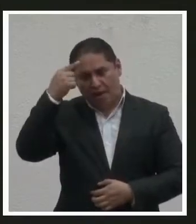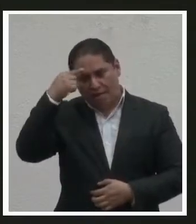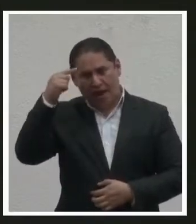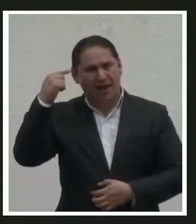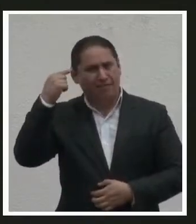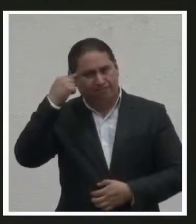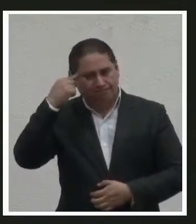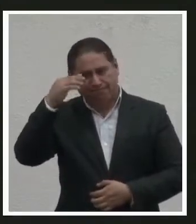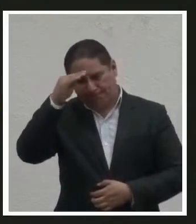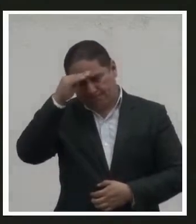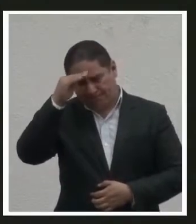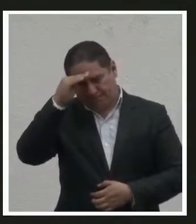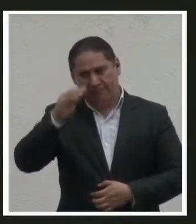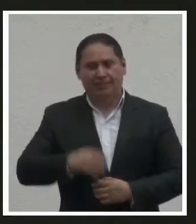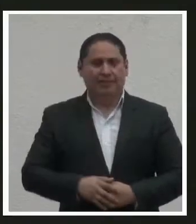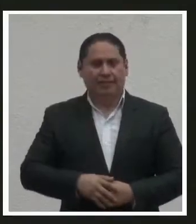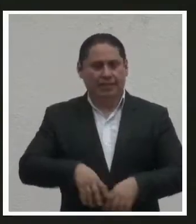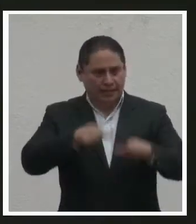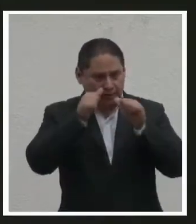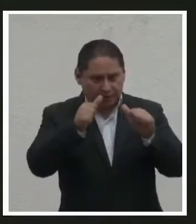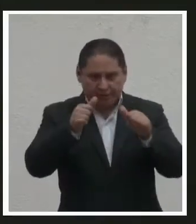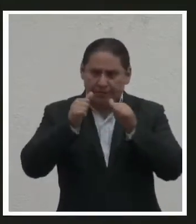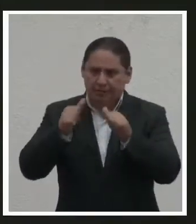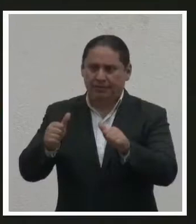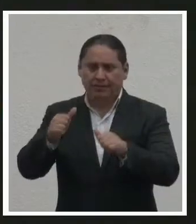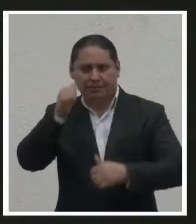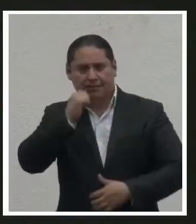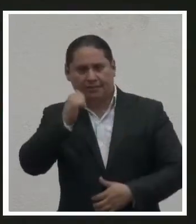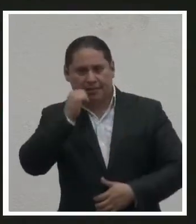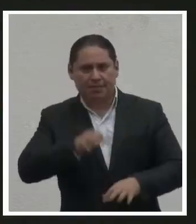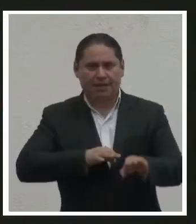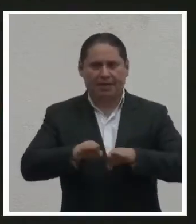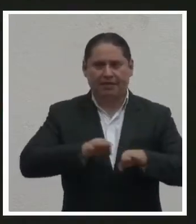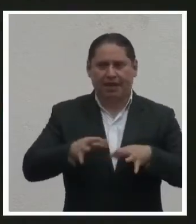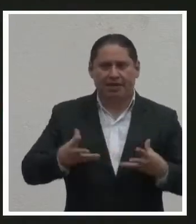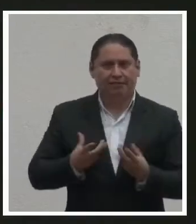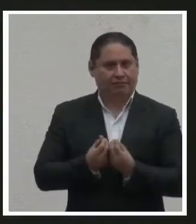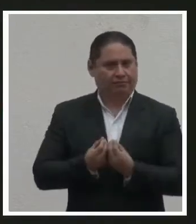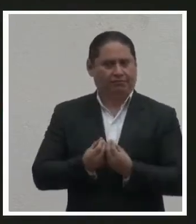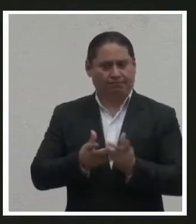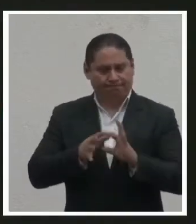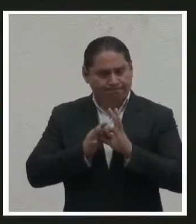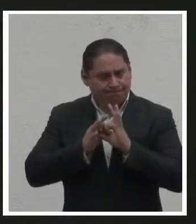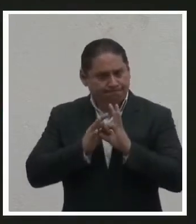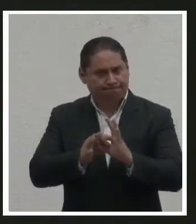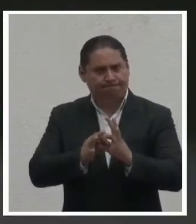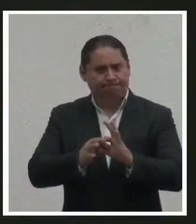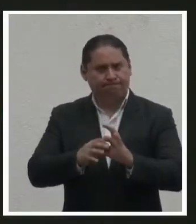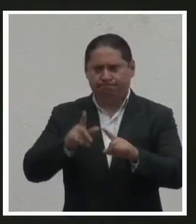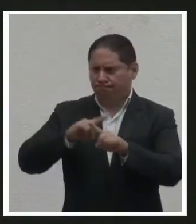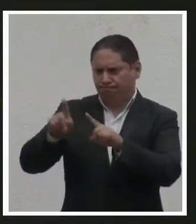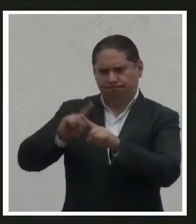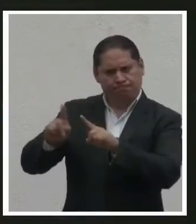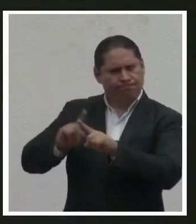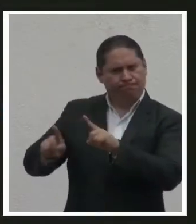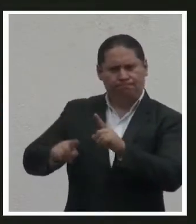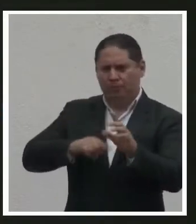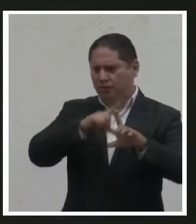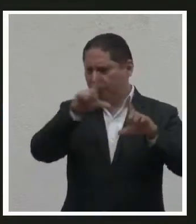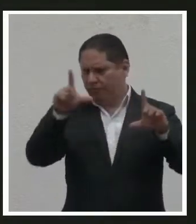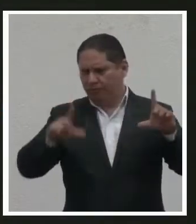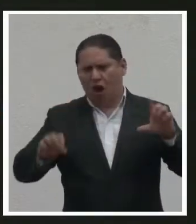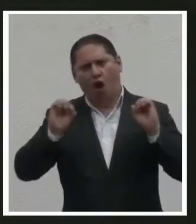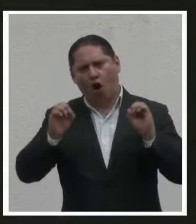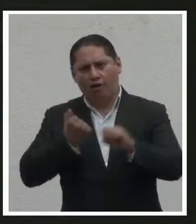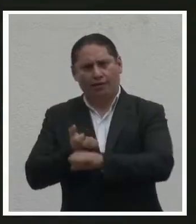conciencia, estar alertas y sobre todo trabajar en conjunto desde cualquier punto del territorio